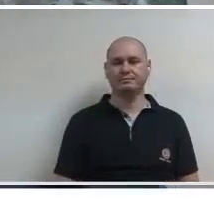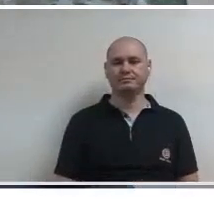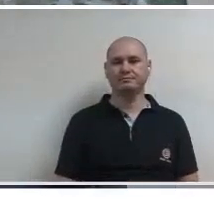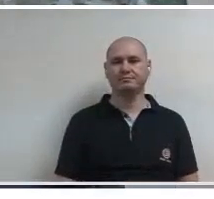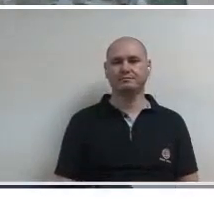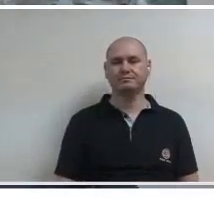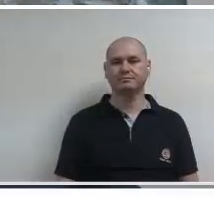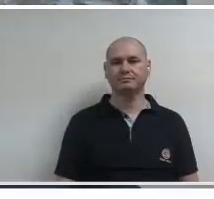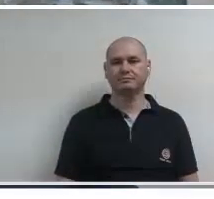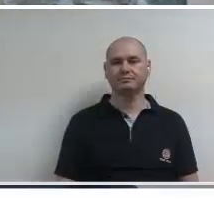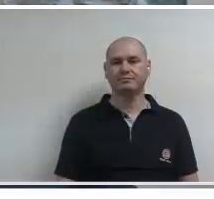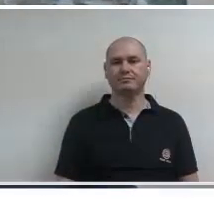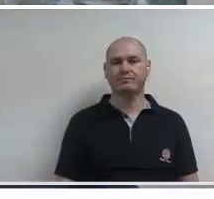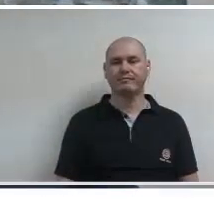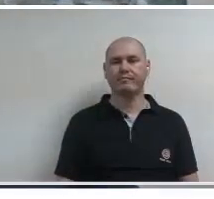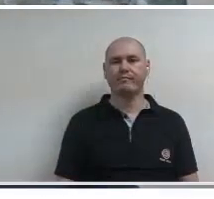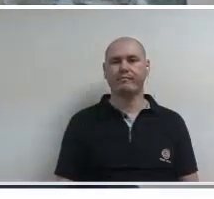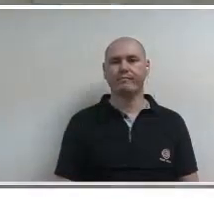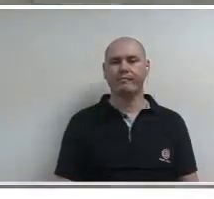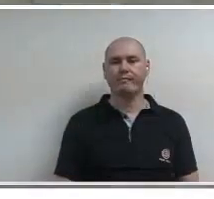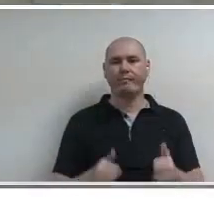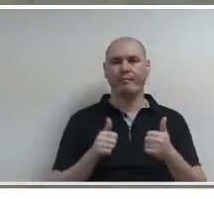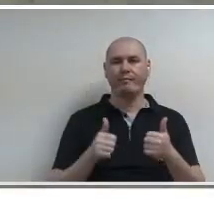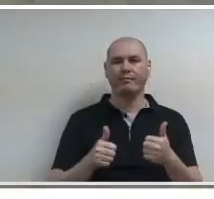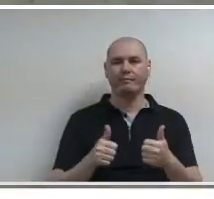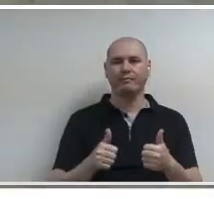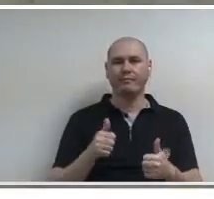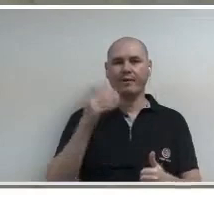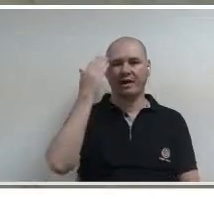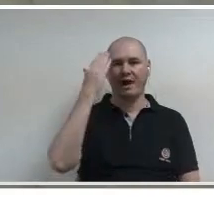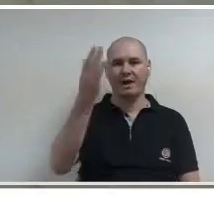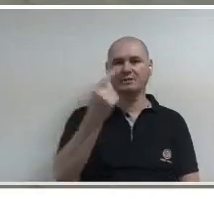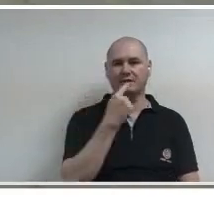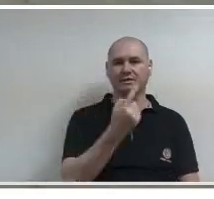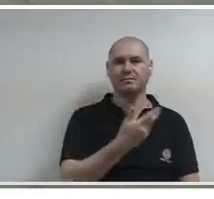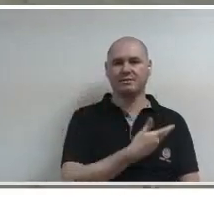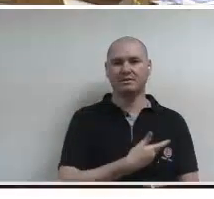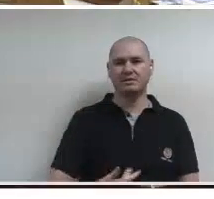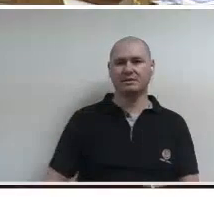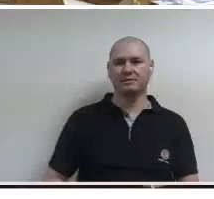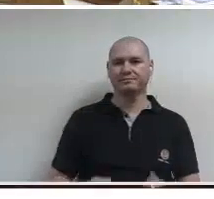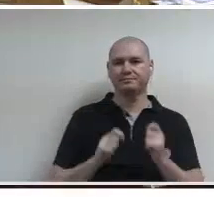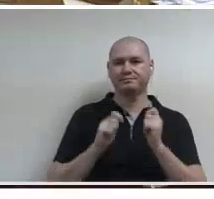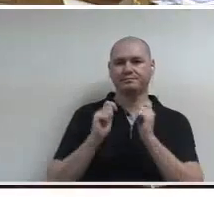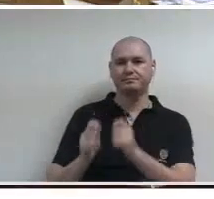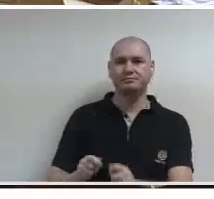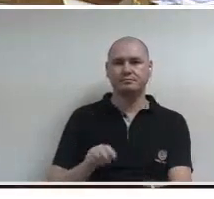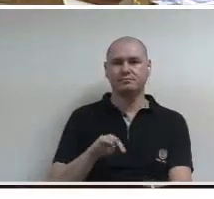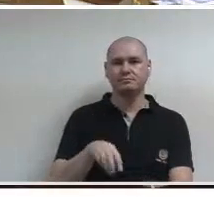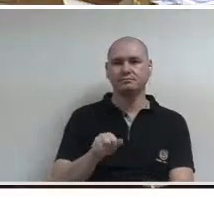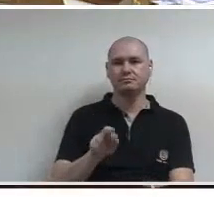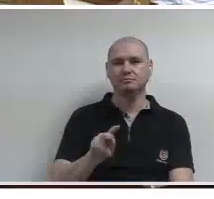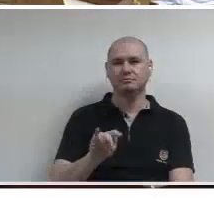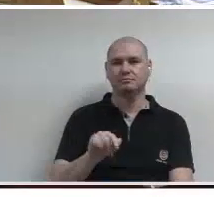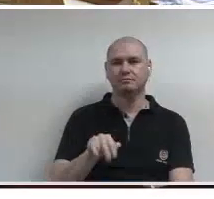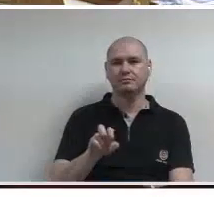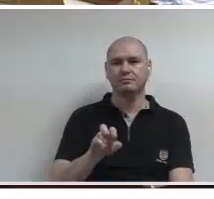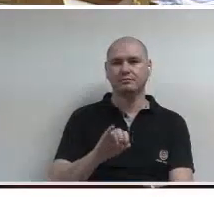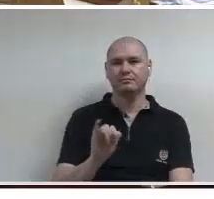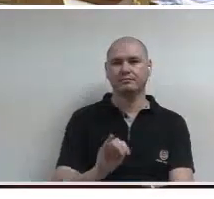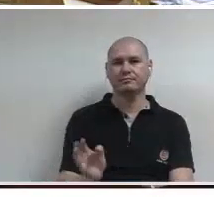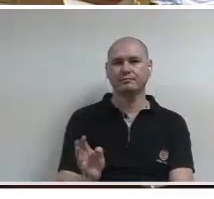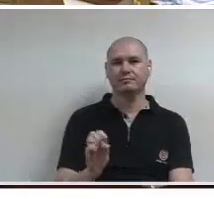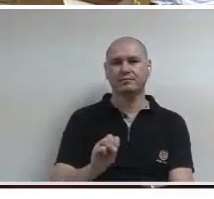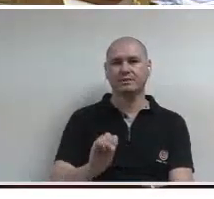cuara poco indupe presidente la tendría po oye ya poa ministro Martínez gracias presidente. Ministro